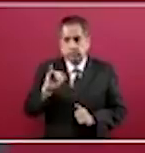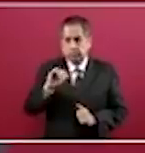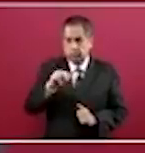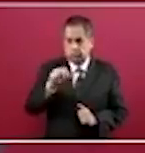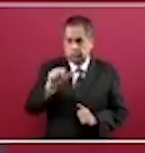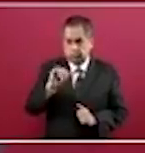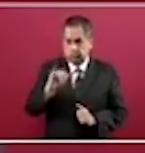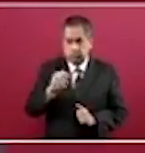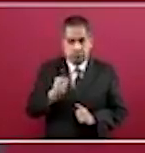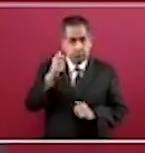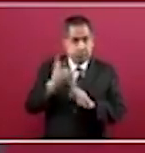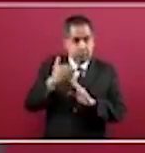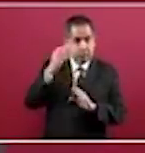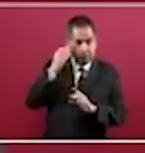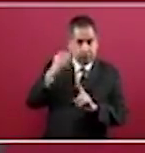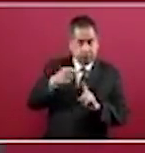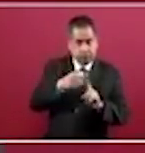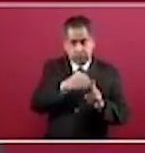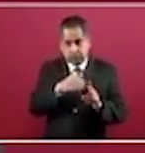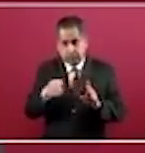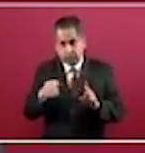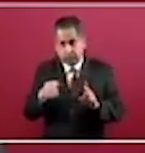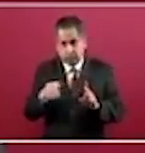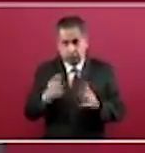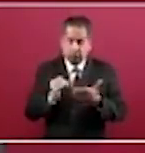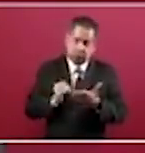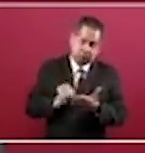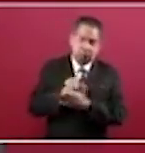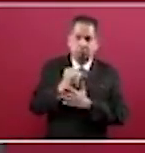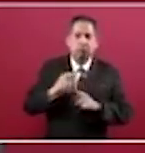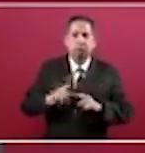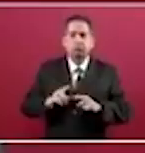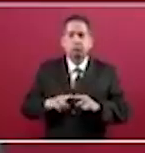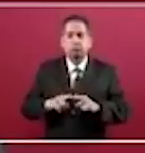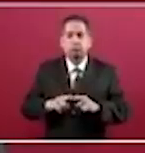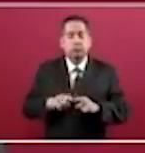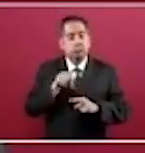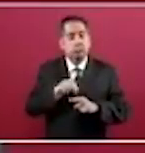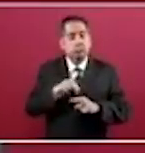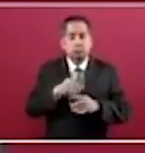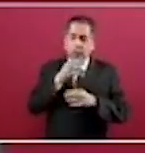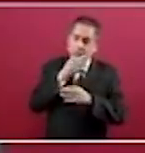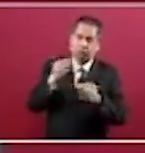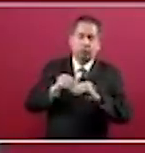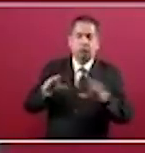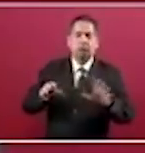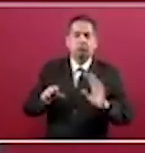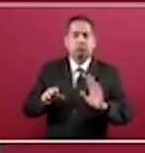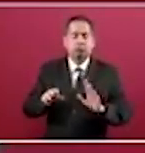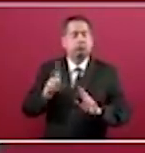primer tiempo, una primera decisión, declaró que